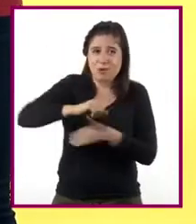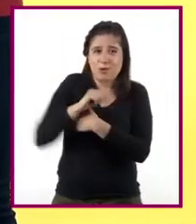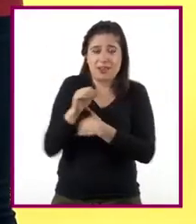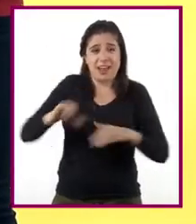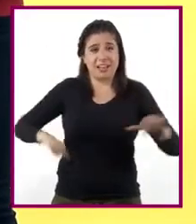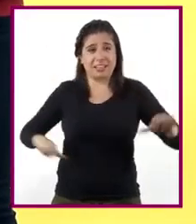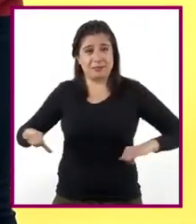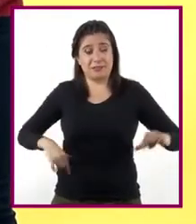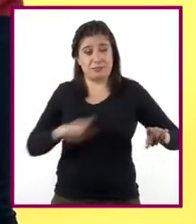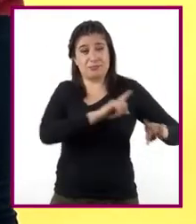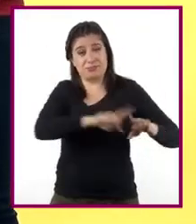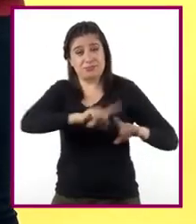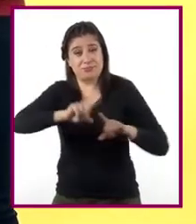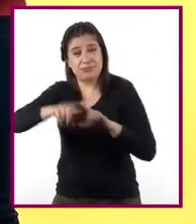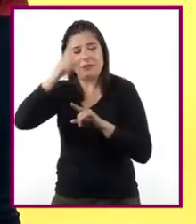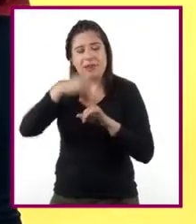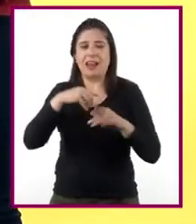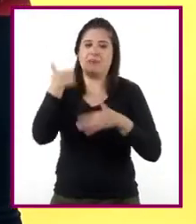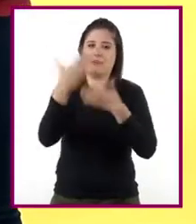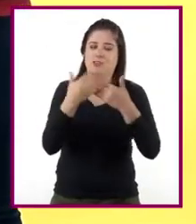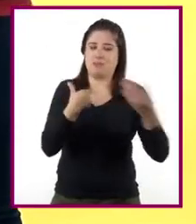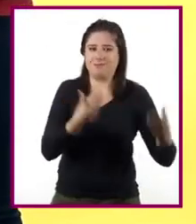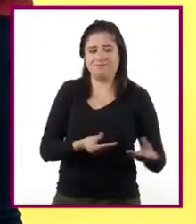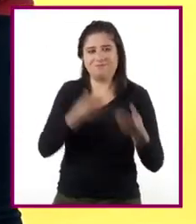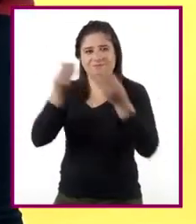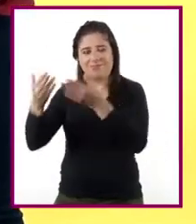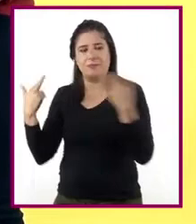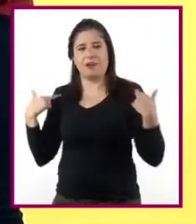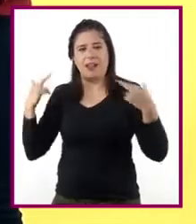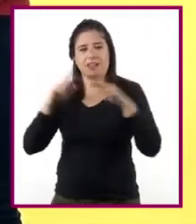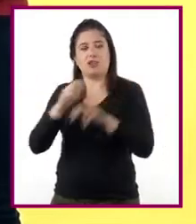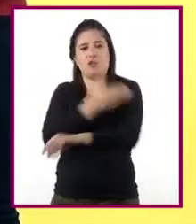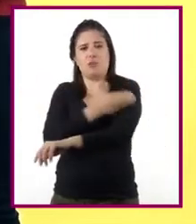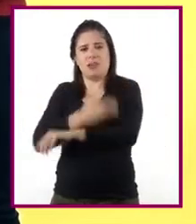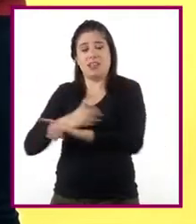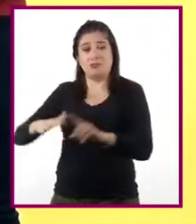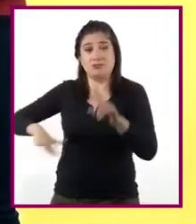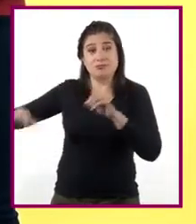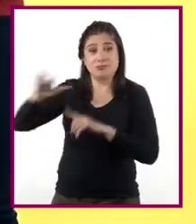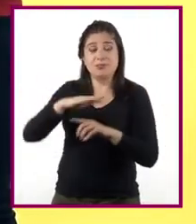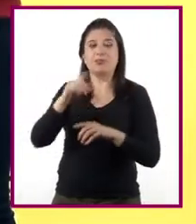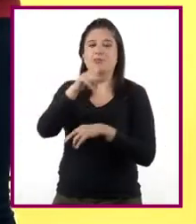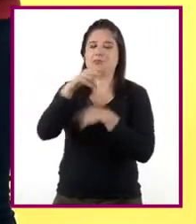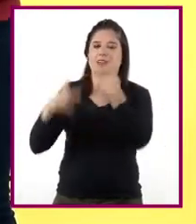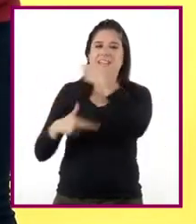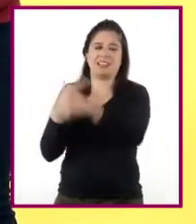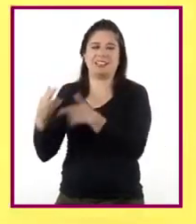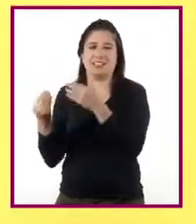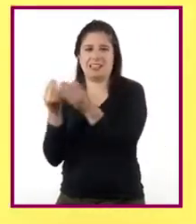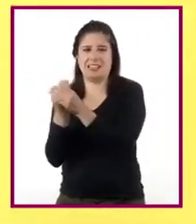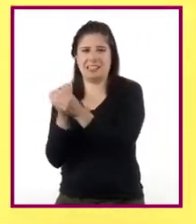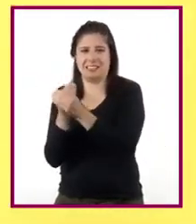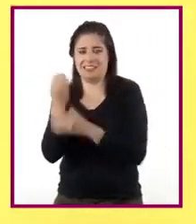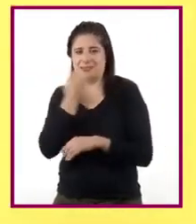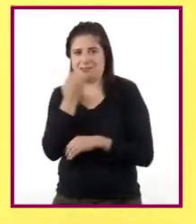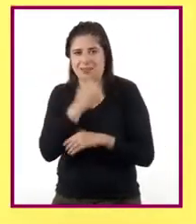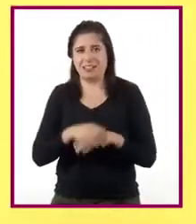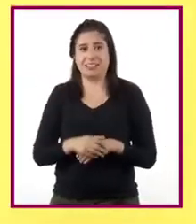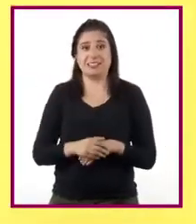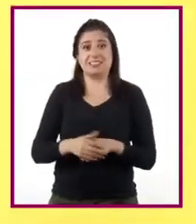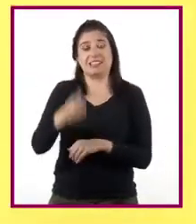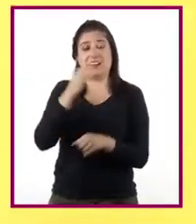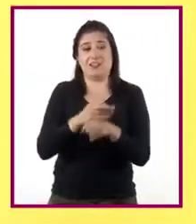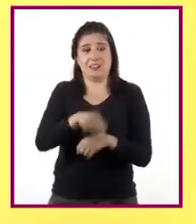actividades para que puedan compartirlas con su docente, compañeras y compañeros cuando regresen a su escuela. En esta